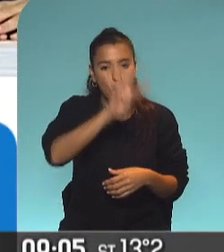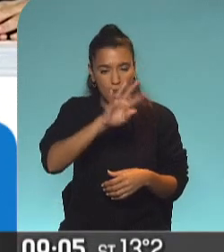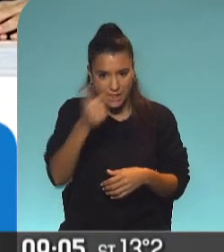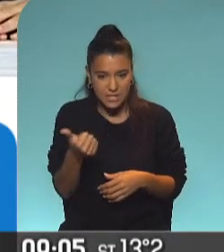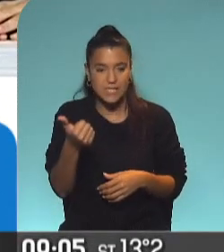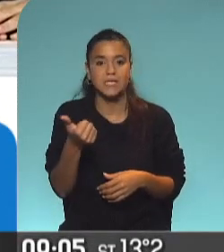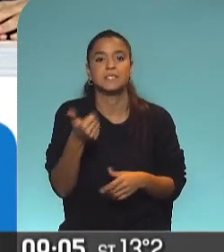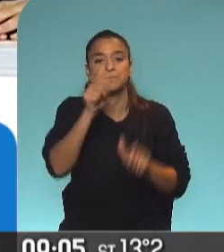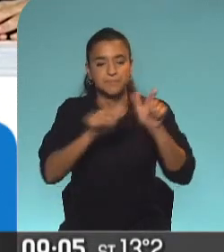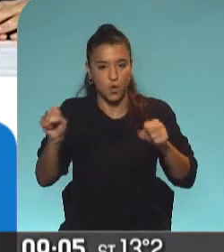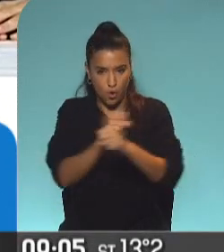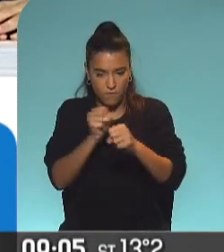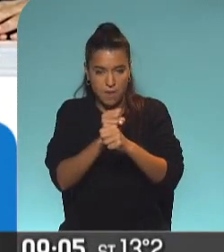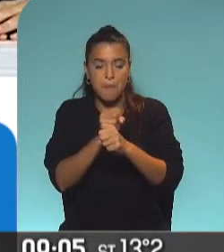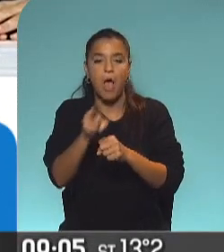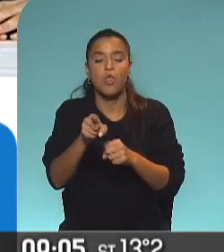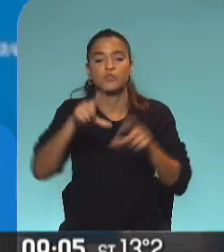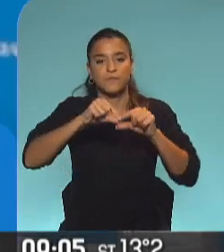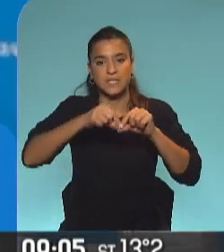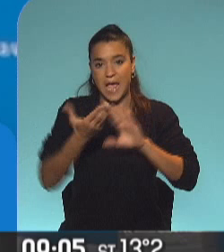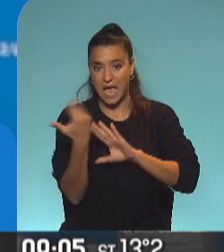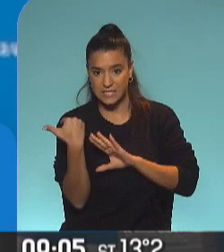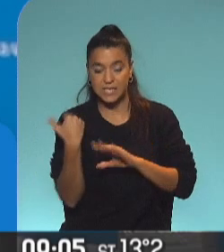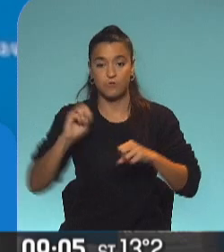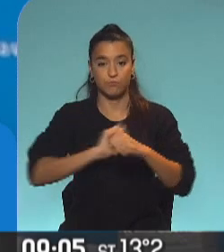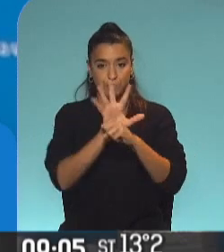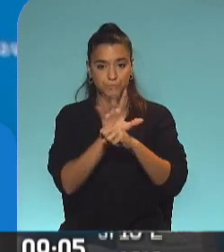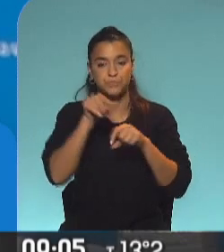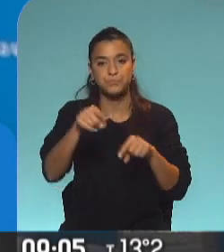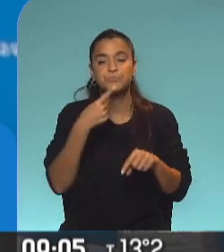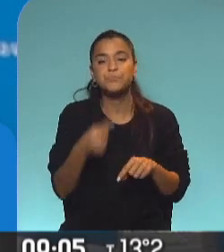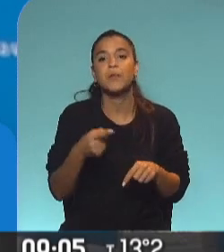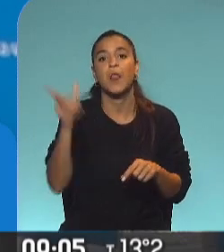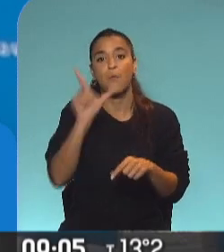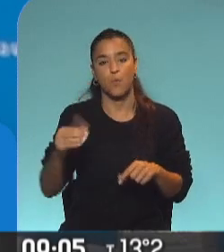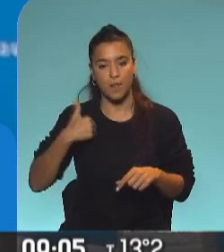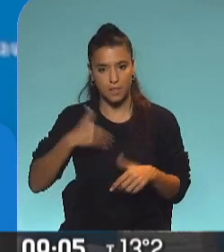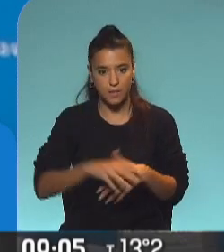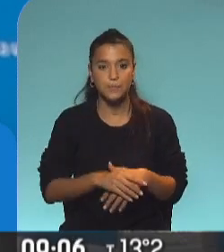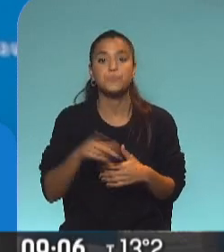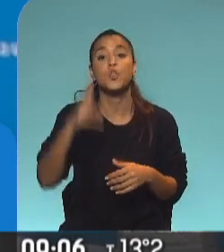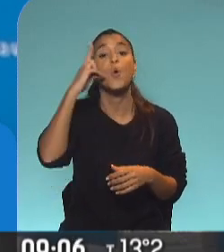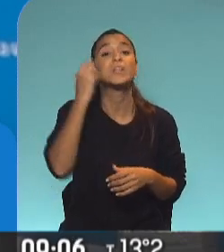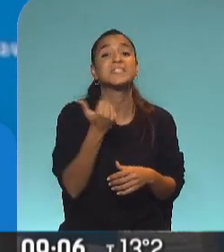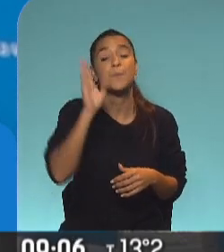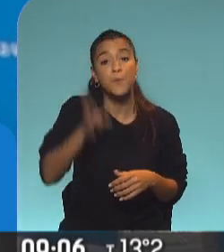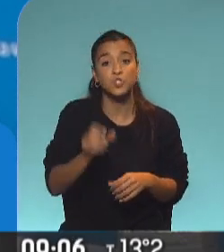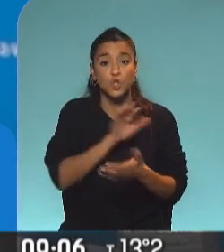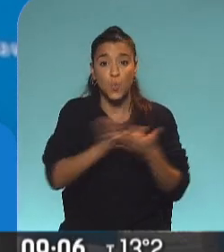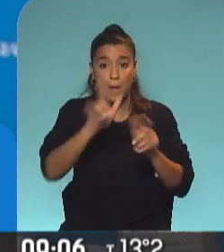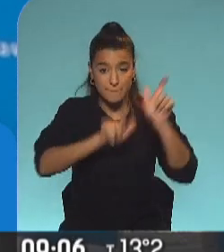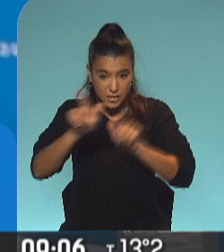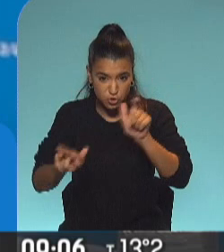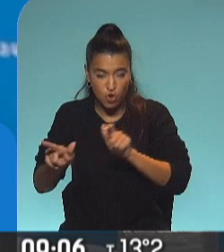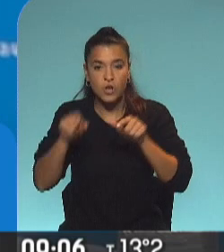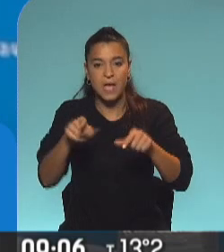2.146 son los casos confirmados en la fecha de ayer de coronavirus en la República Argentina. 96% de los nuevos casos